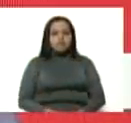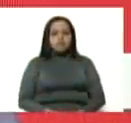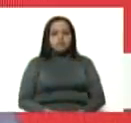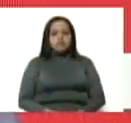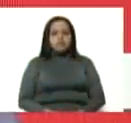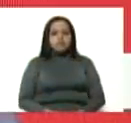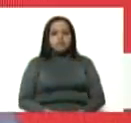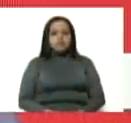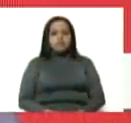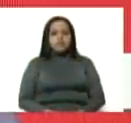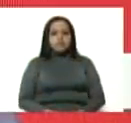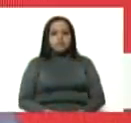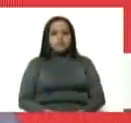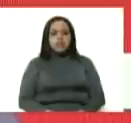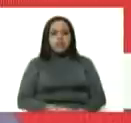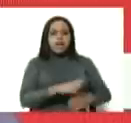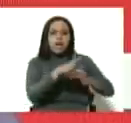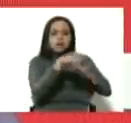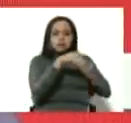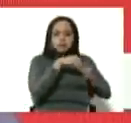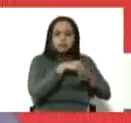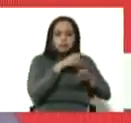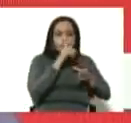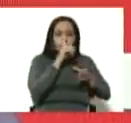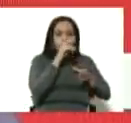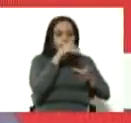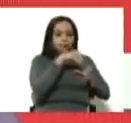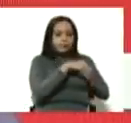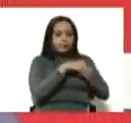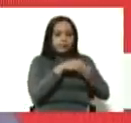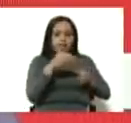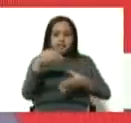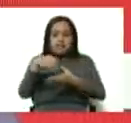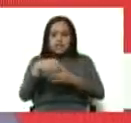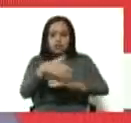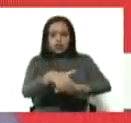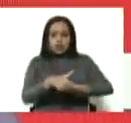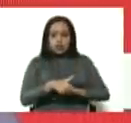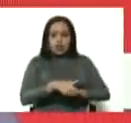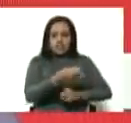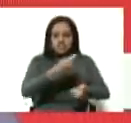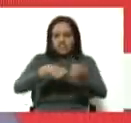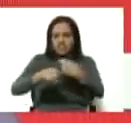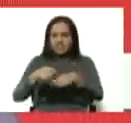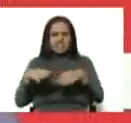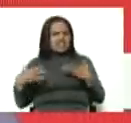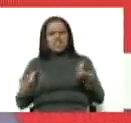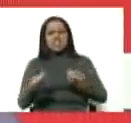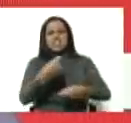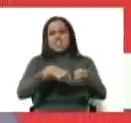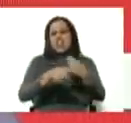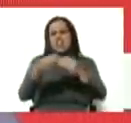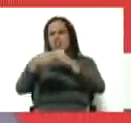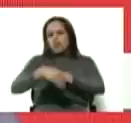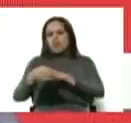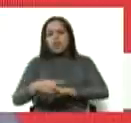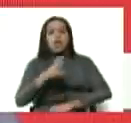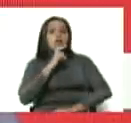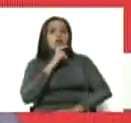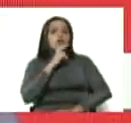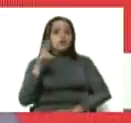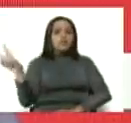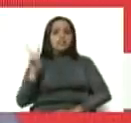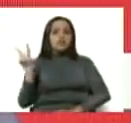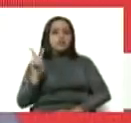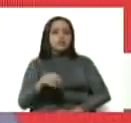La guardaron, la tenían calladita ya en el Reino Unido negociando. ¿Qué estaban negociando? El oro de los